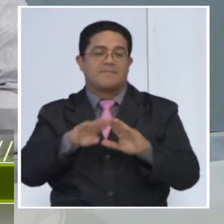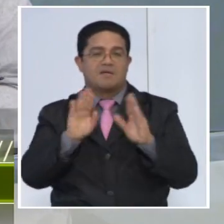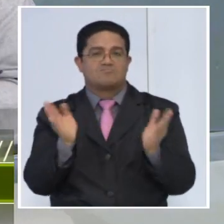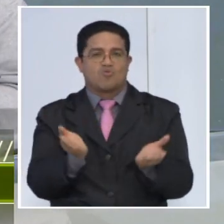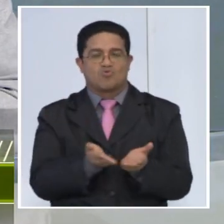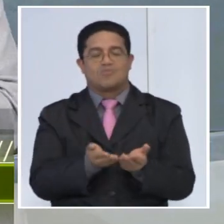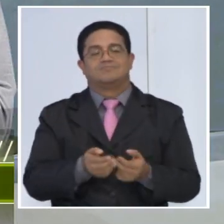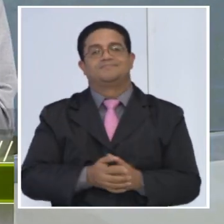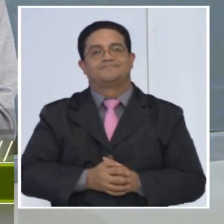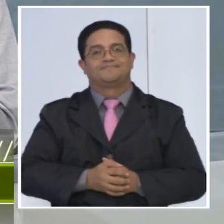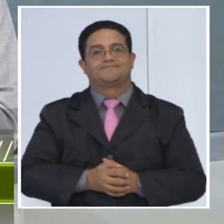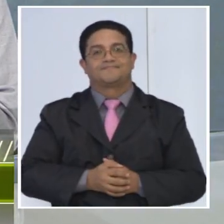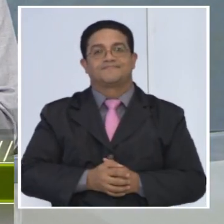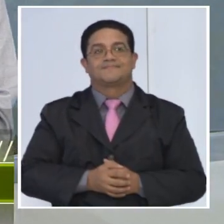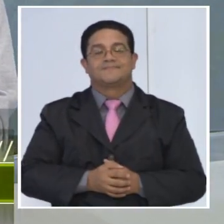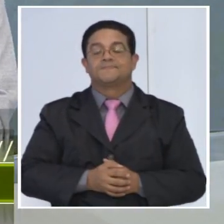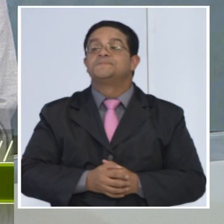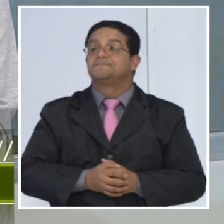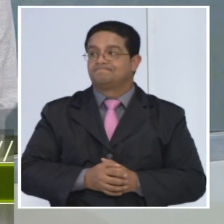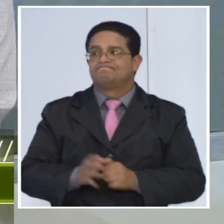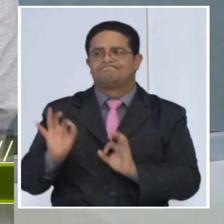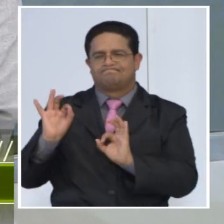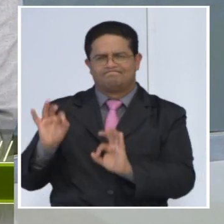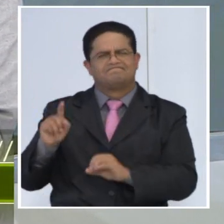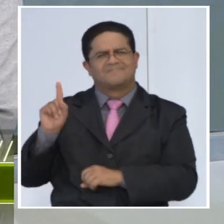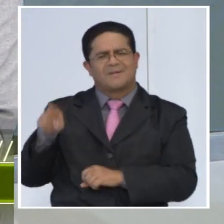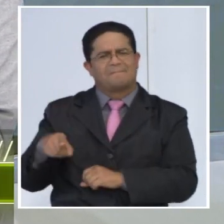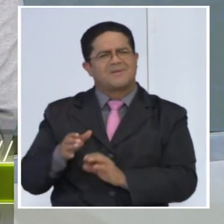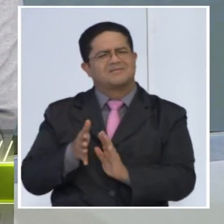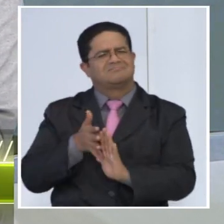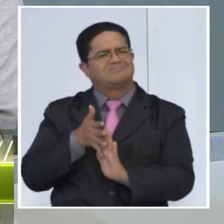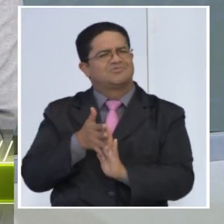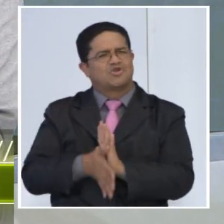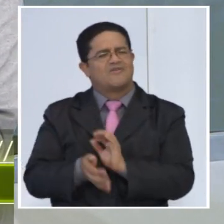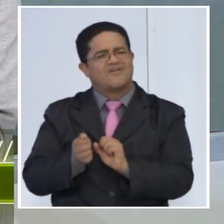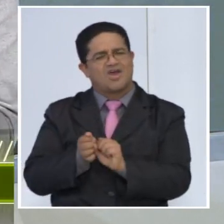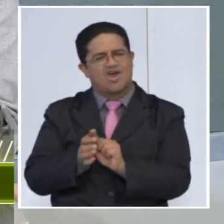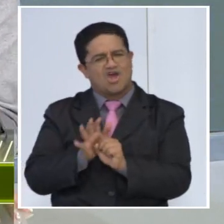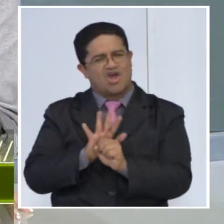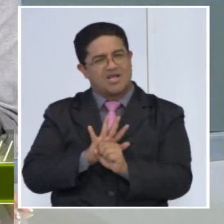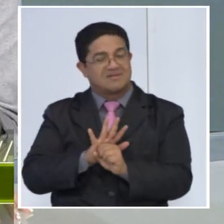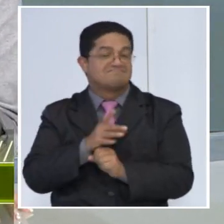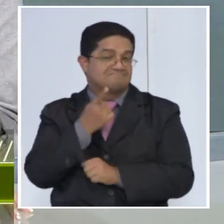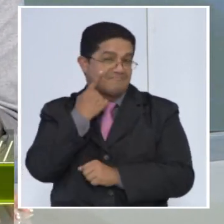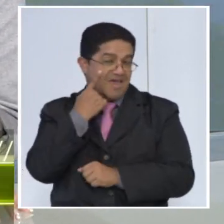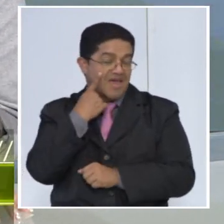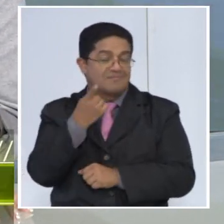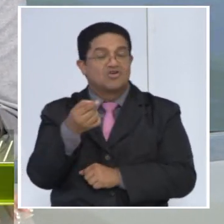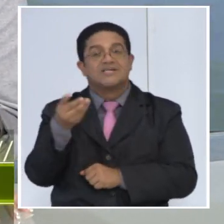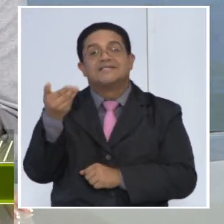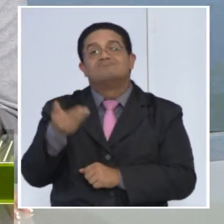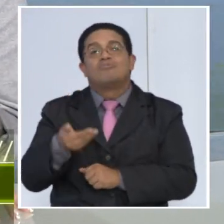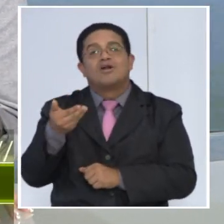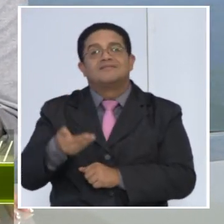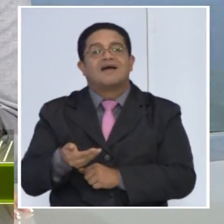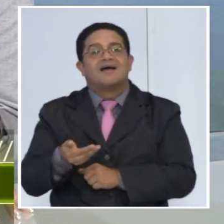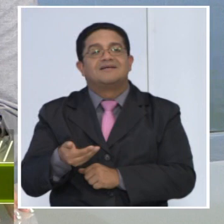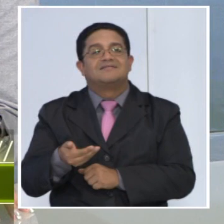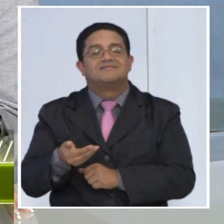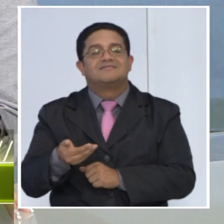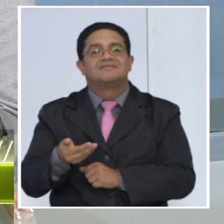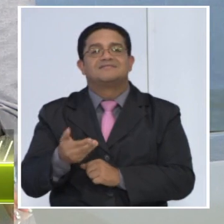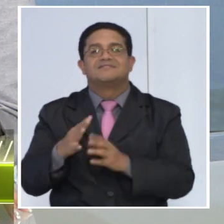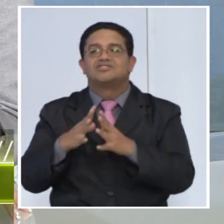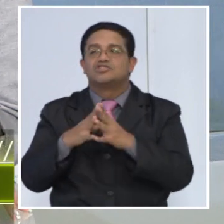Por supuesto. Seguimos hablando entonces del COVID-19 y seguimos viendo entonces la importancia de tener todos los mecanismos